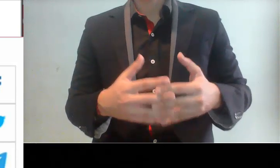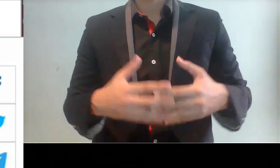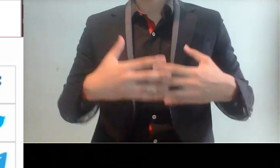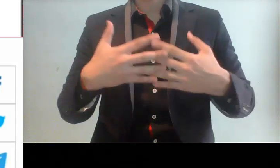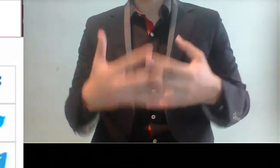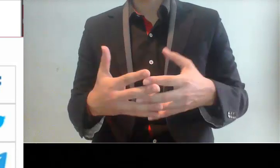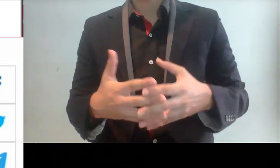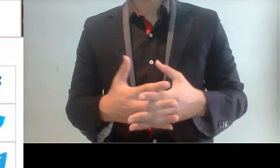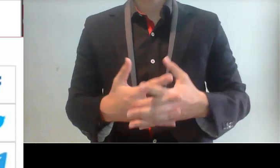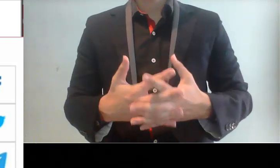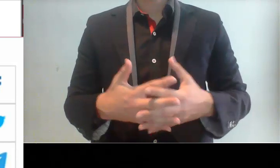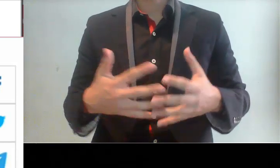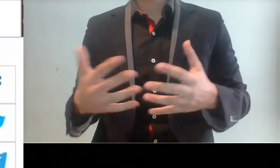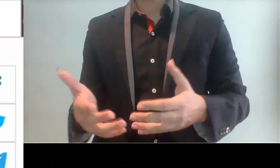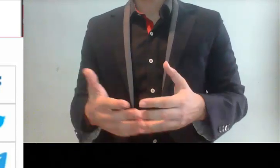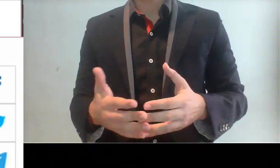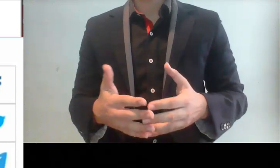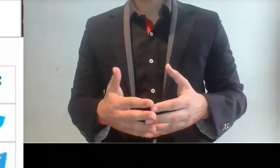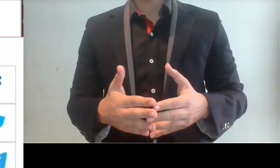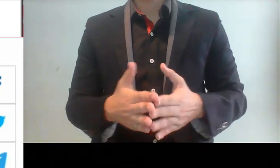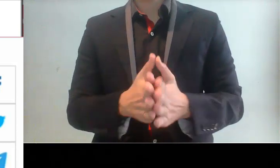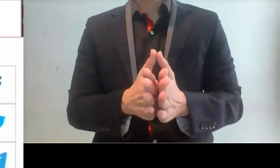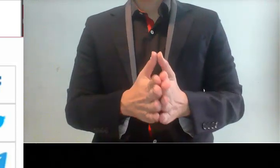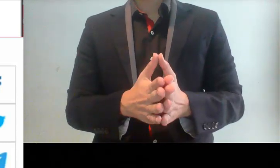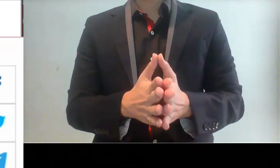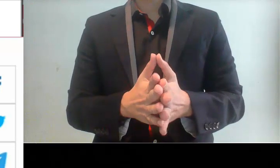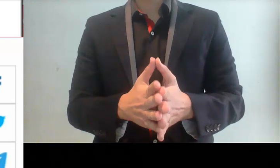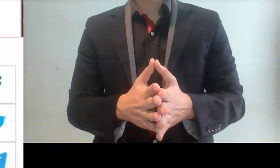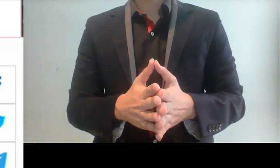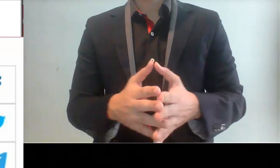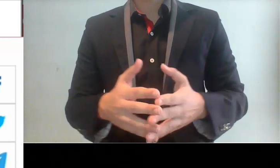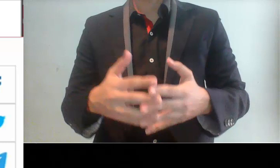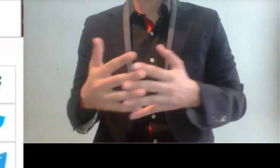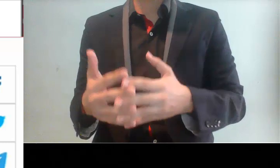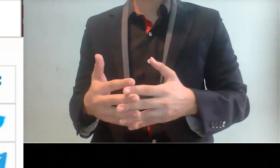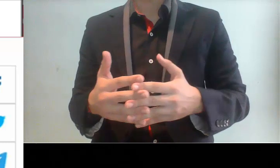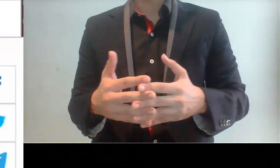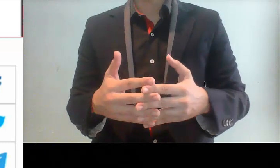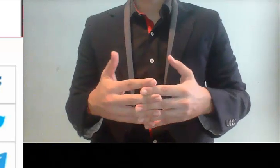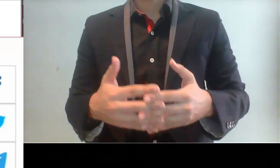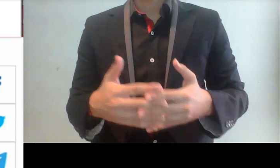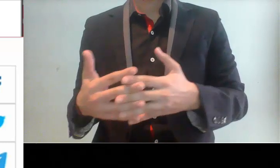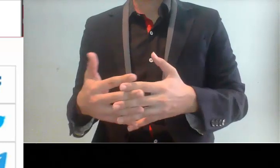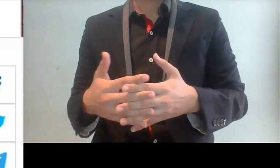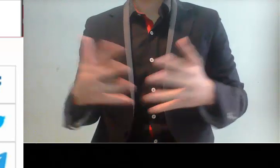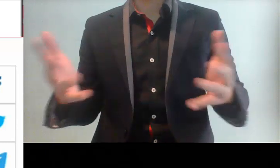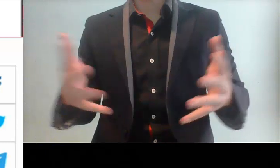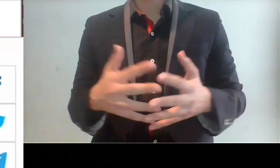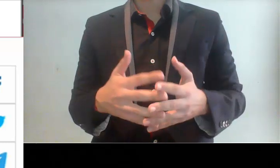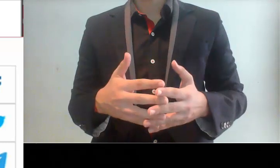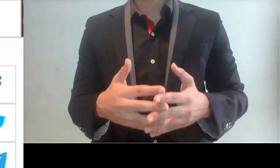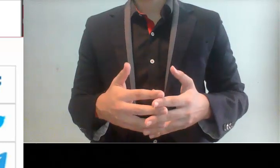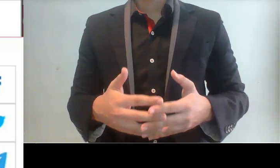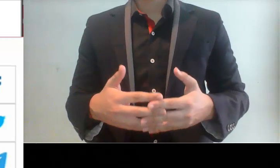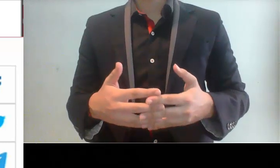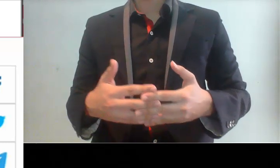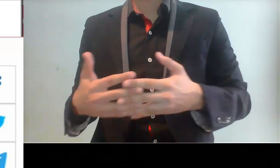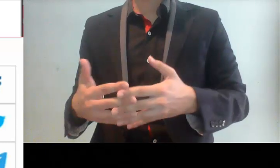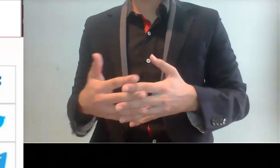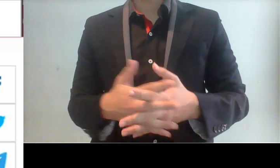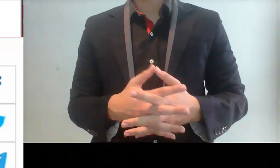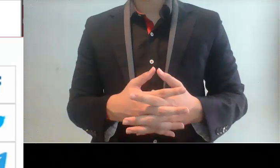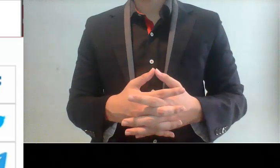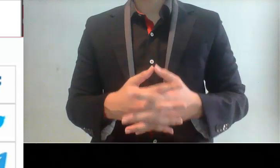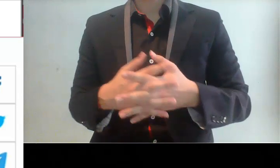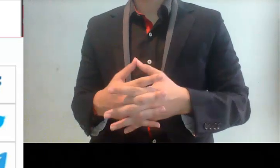un corrupto, puede que a la persona que le den para que hagan el código o hagan sea muy fácil o dejen puertos abiertos, lo cual le permite